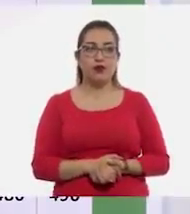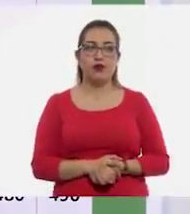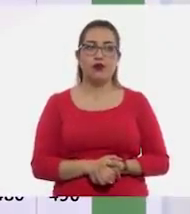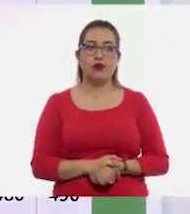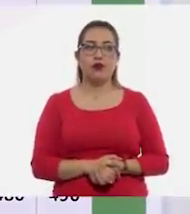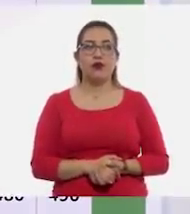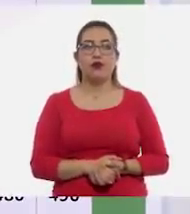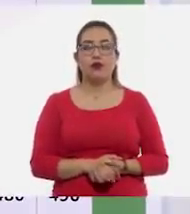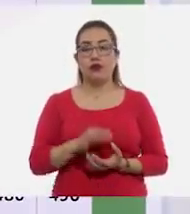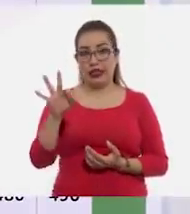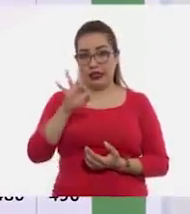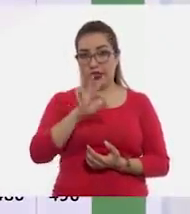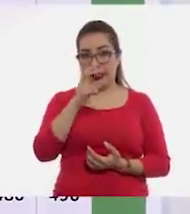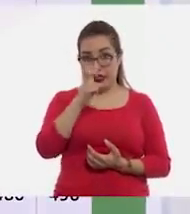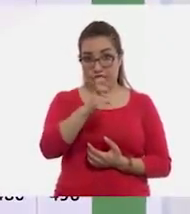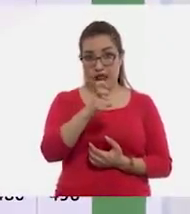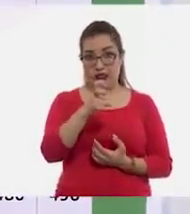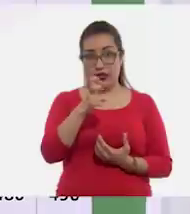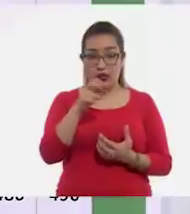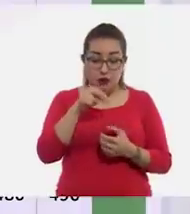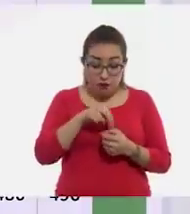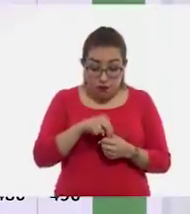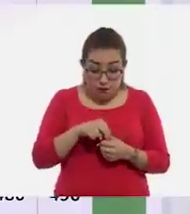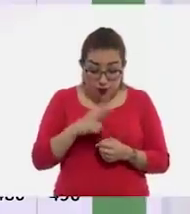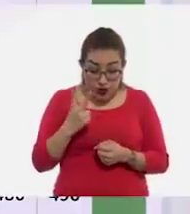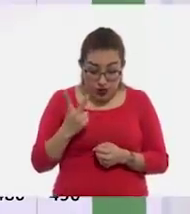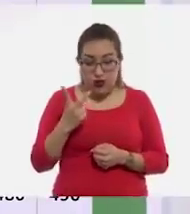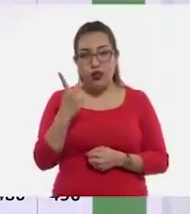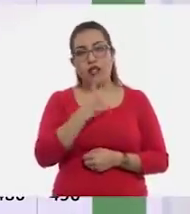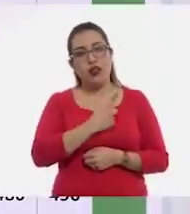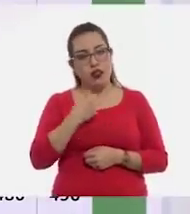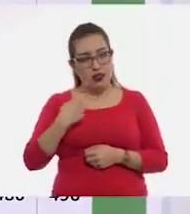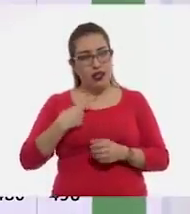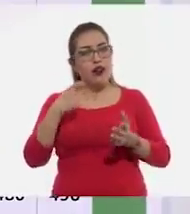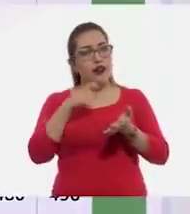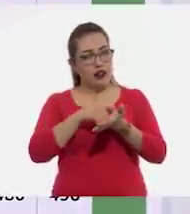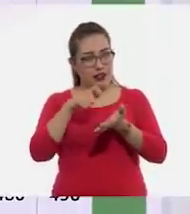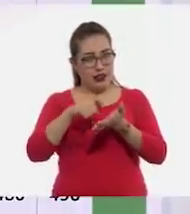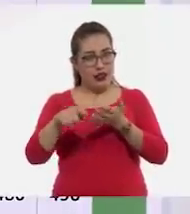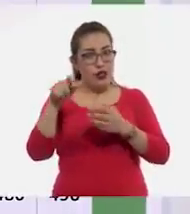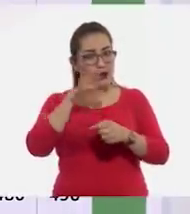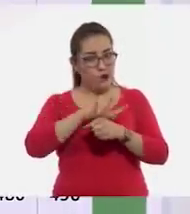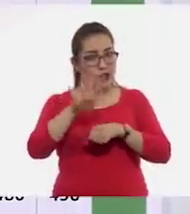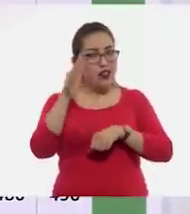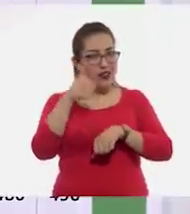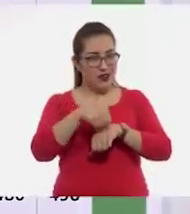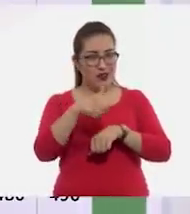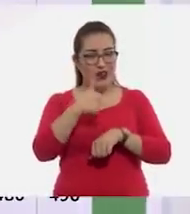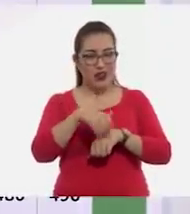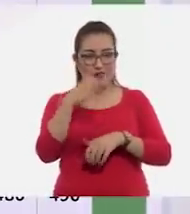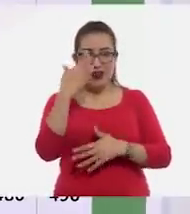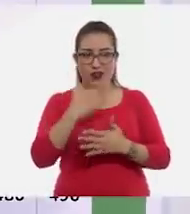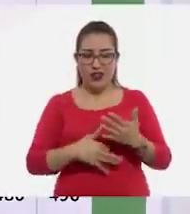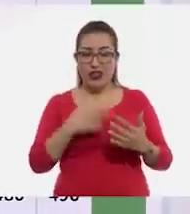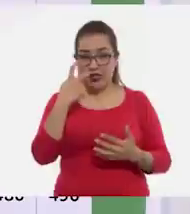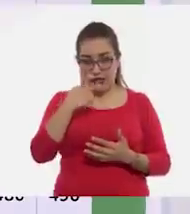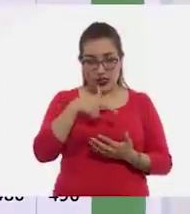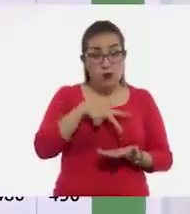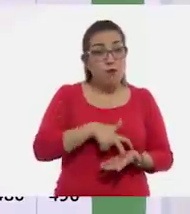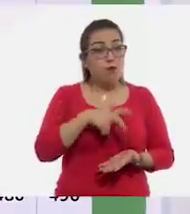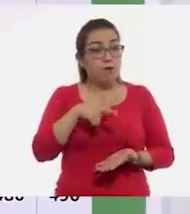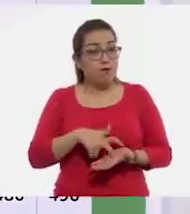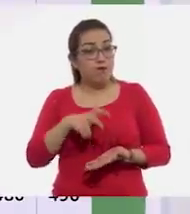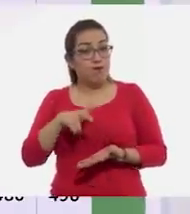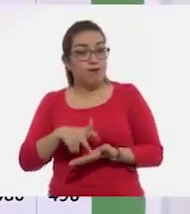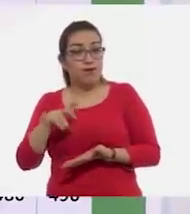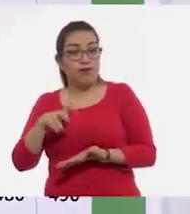cuadrito, tiene que anotar el número de la serie que le falta. Que corresponde. Que corresponde. Muy bien. Y vamos a ir saltando y haciendo